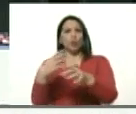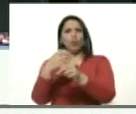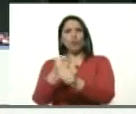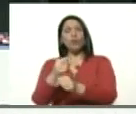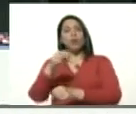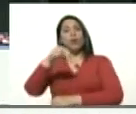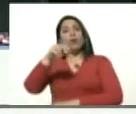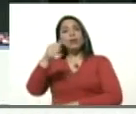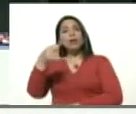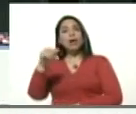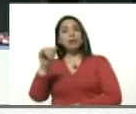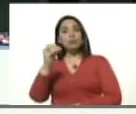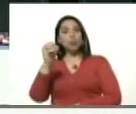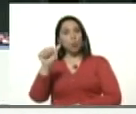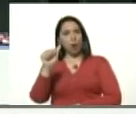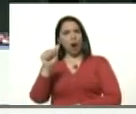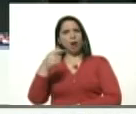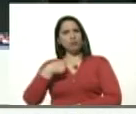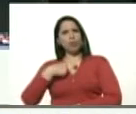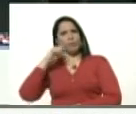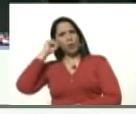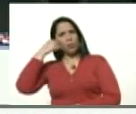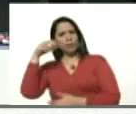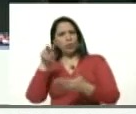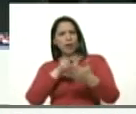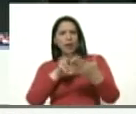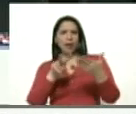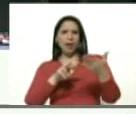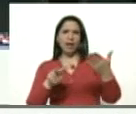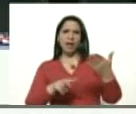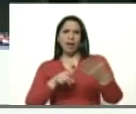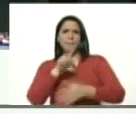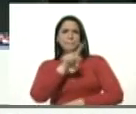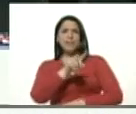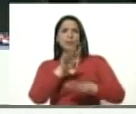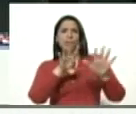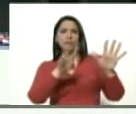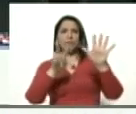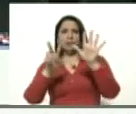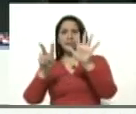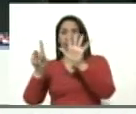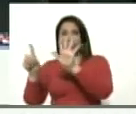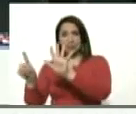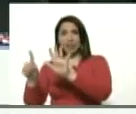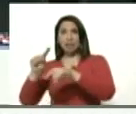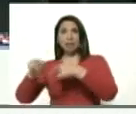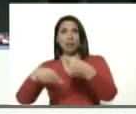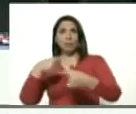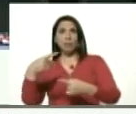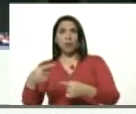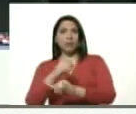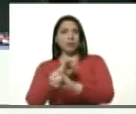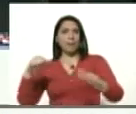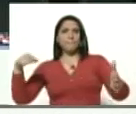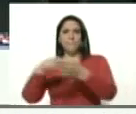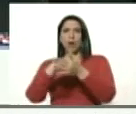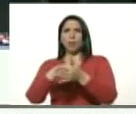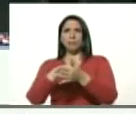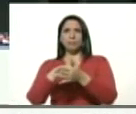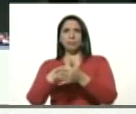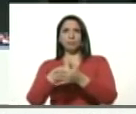Nasoa. Yo me acuerdo que lo leí por primera vez por allá en 1976, de luego que él tuvo el accidente de